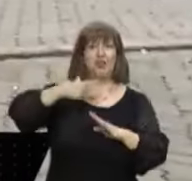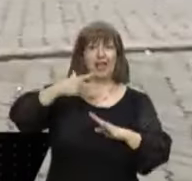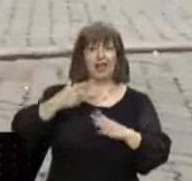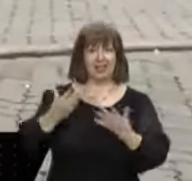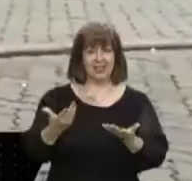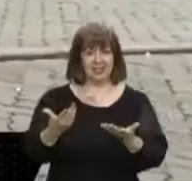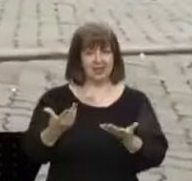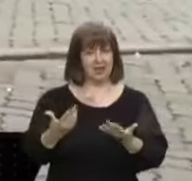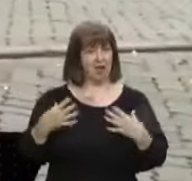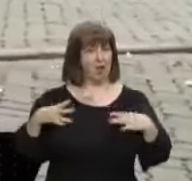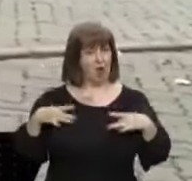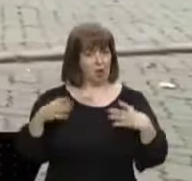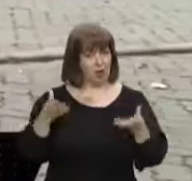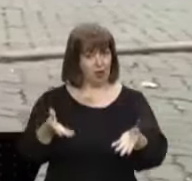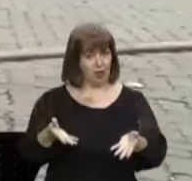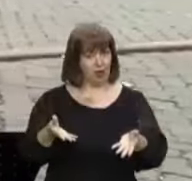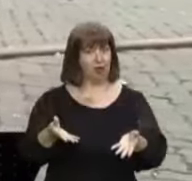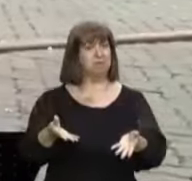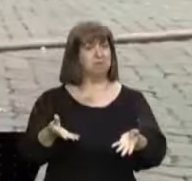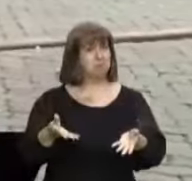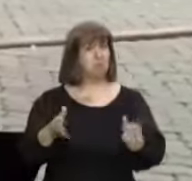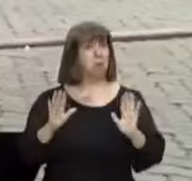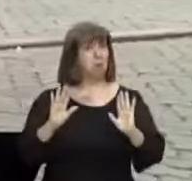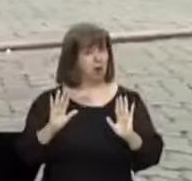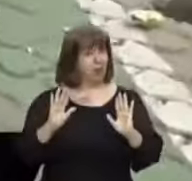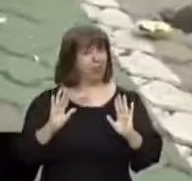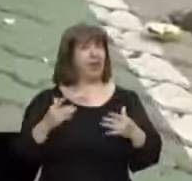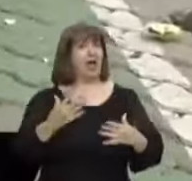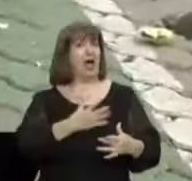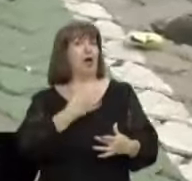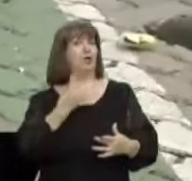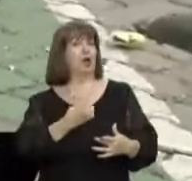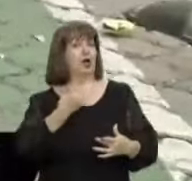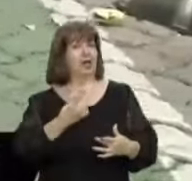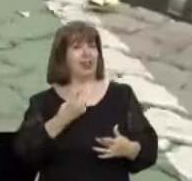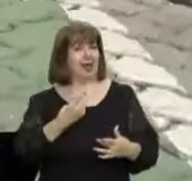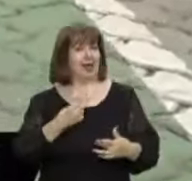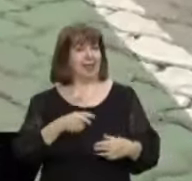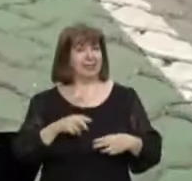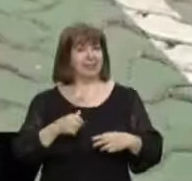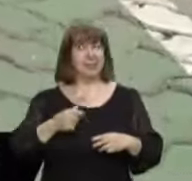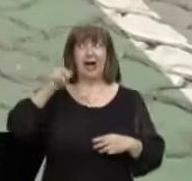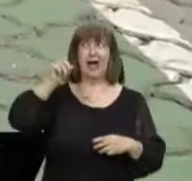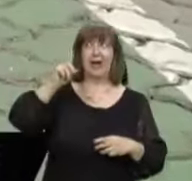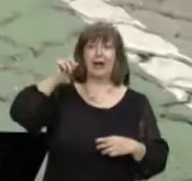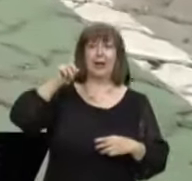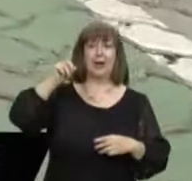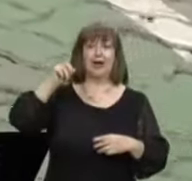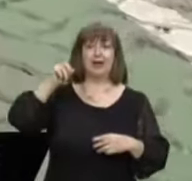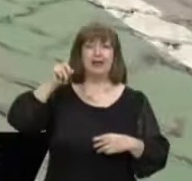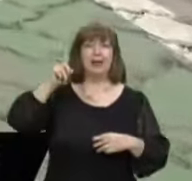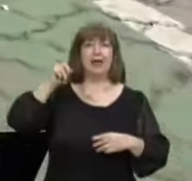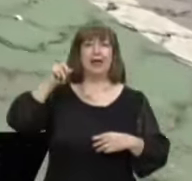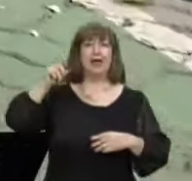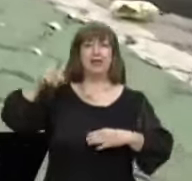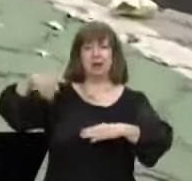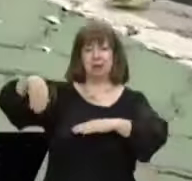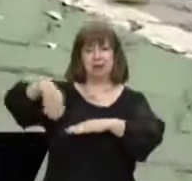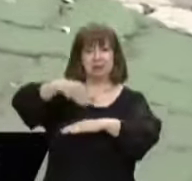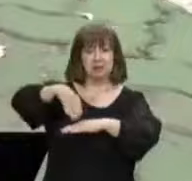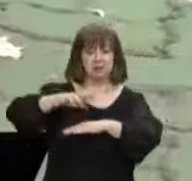Blanca es donde prácticamente termina, porque los carros van pasando en contramano por calle